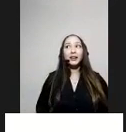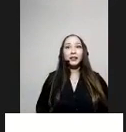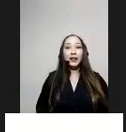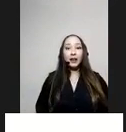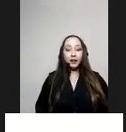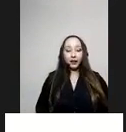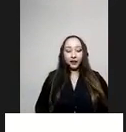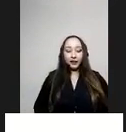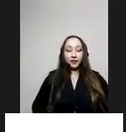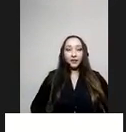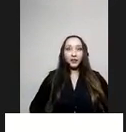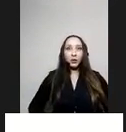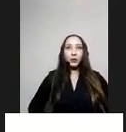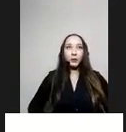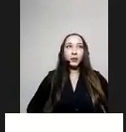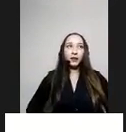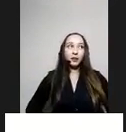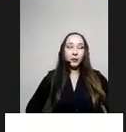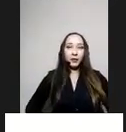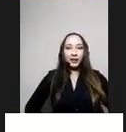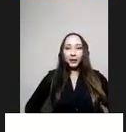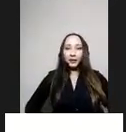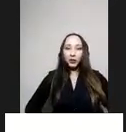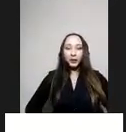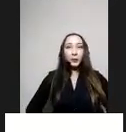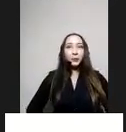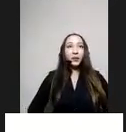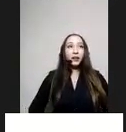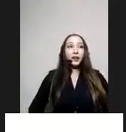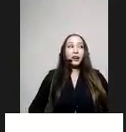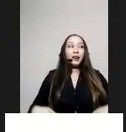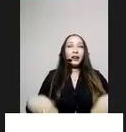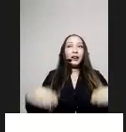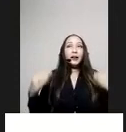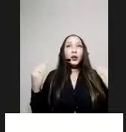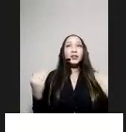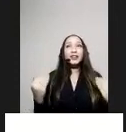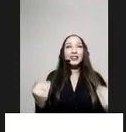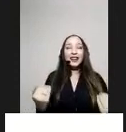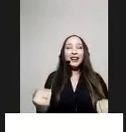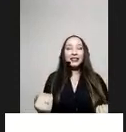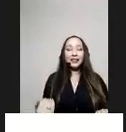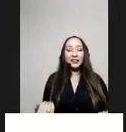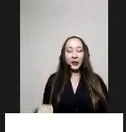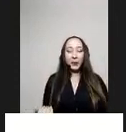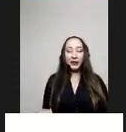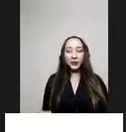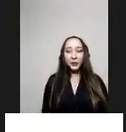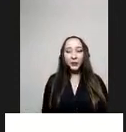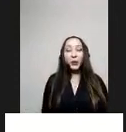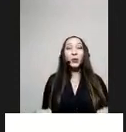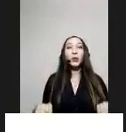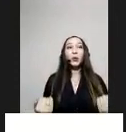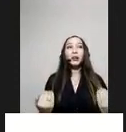respiración ventral, que es inflando mi barriguita, mi estómago, y concentrarse en esa